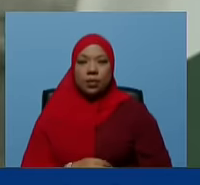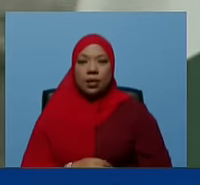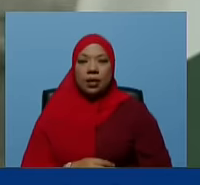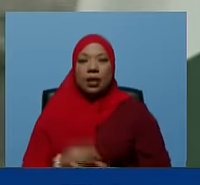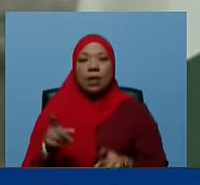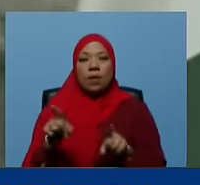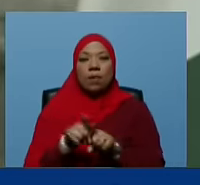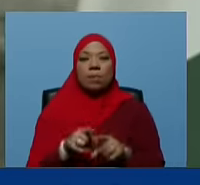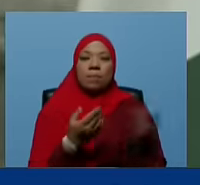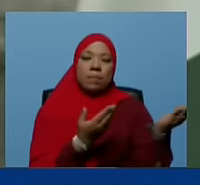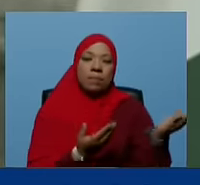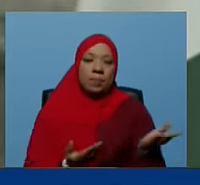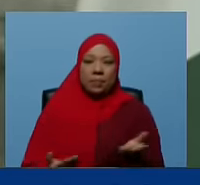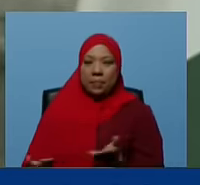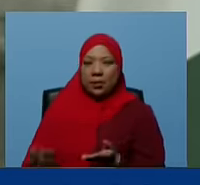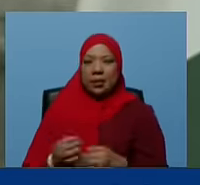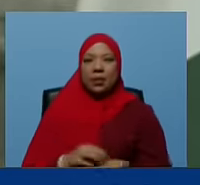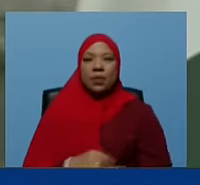Welcome.